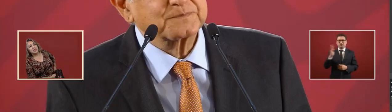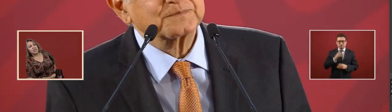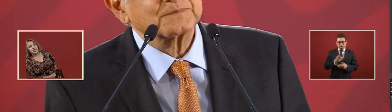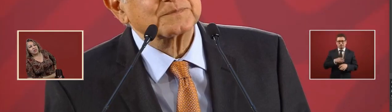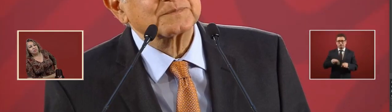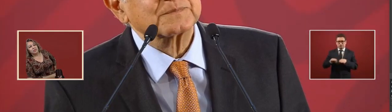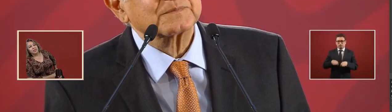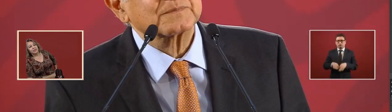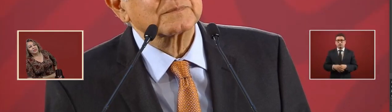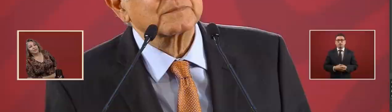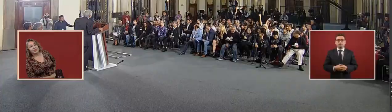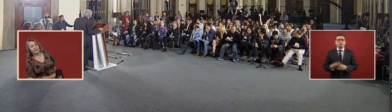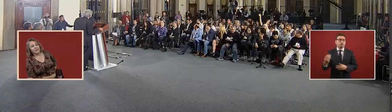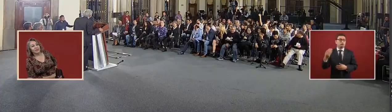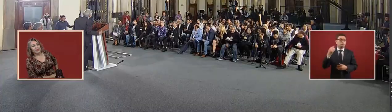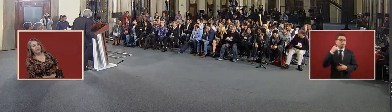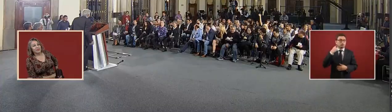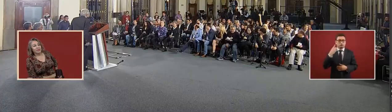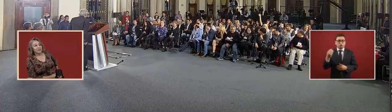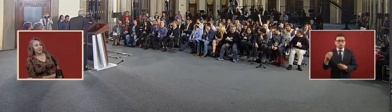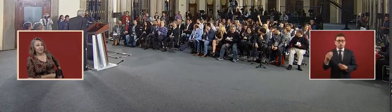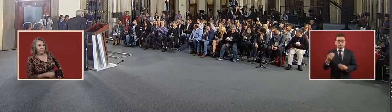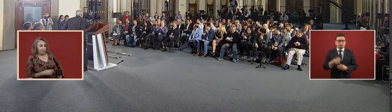them do their job.